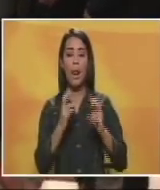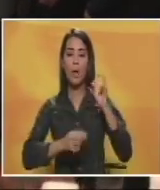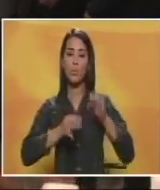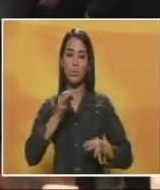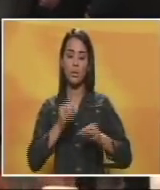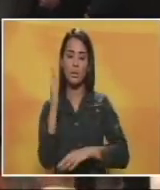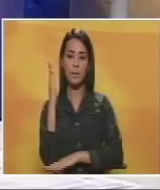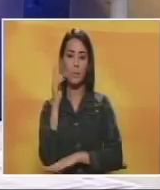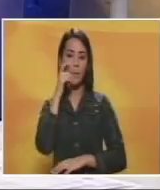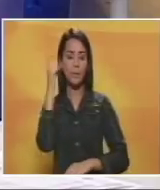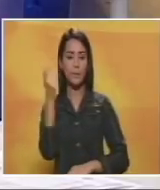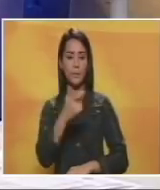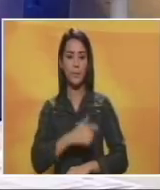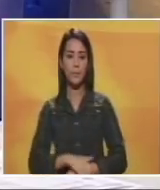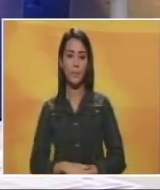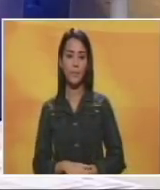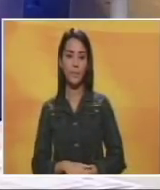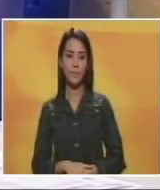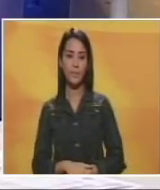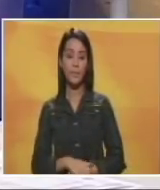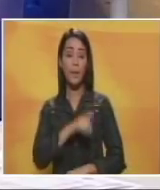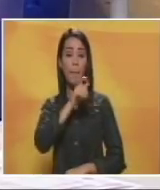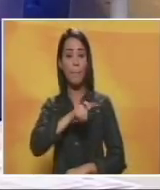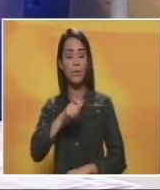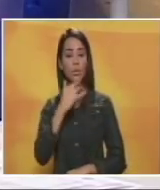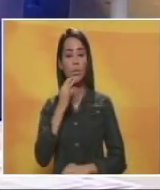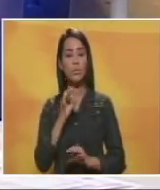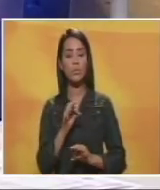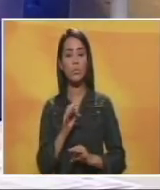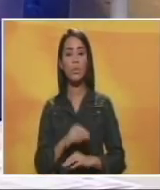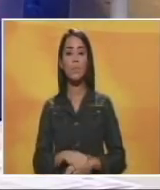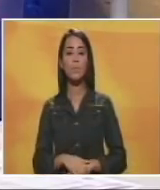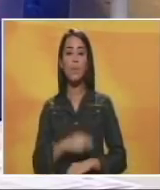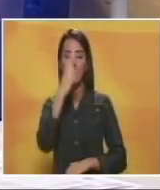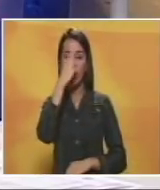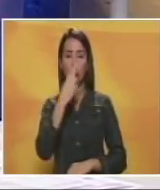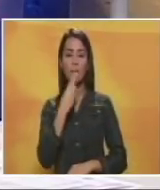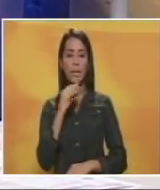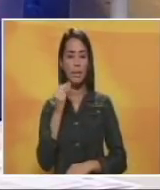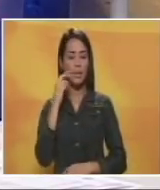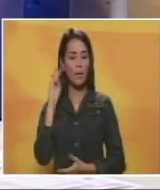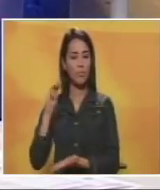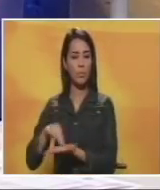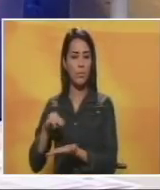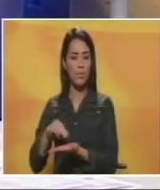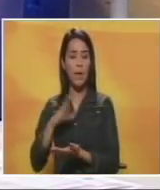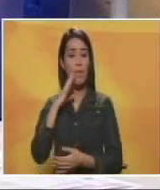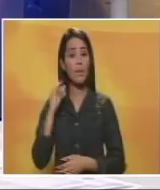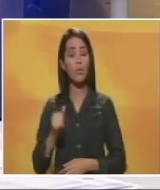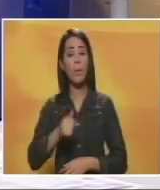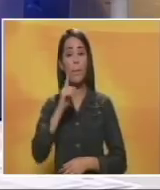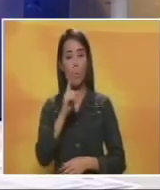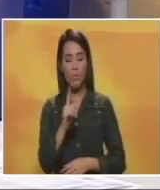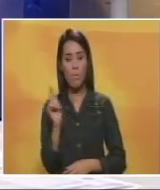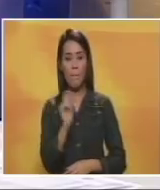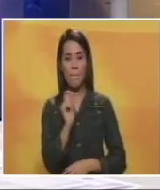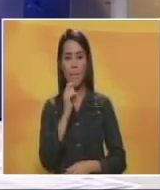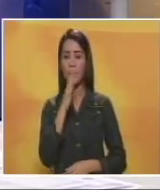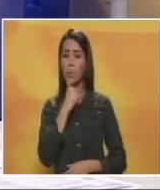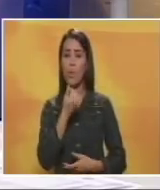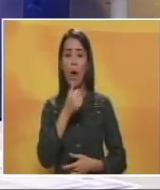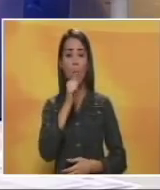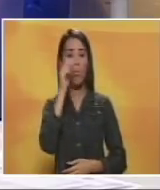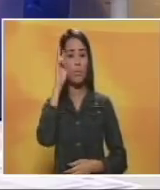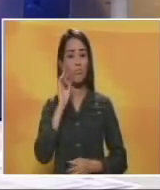pueblo larense. Vecinos de la Roselda Sur en San Antonio de los Altos, Estado Miranda, denunciaron que llevan más de un mes sin suministro de agua